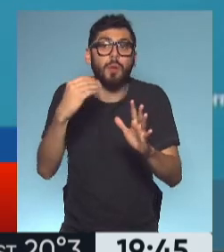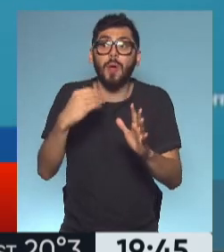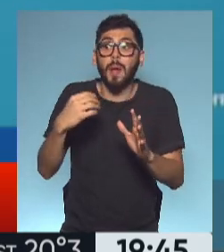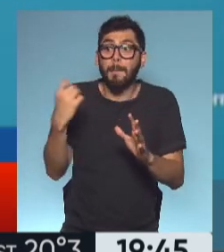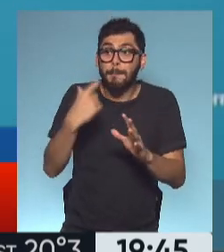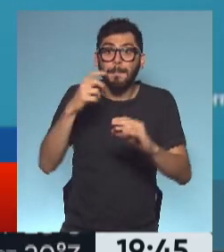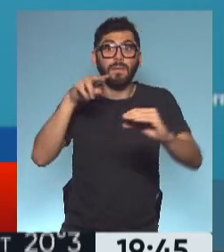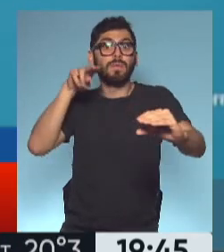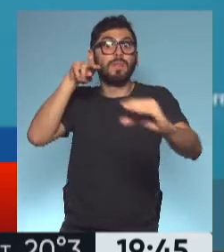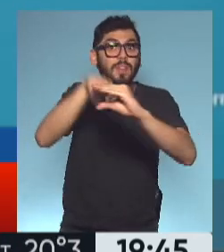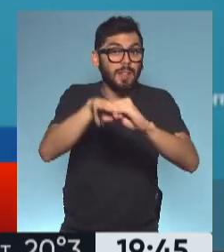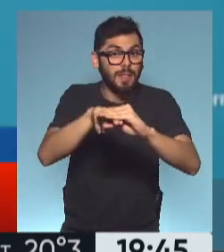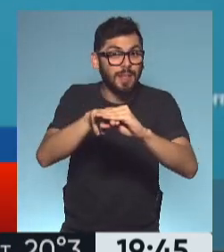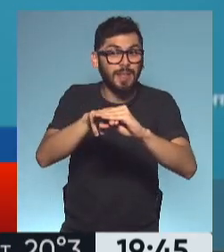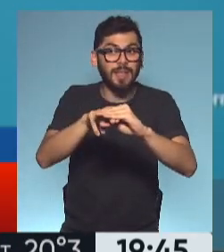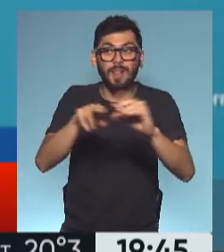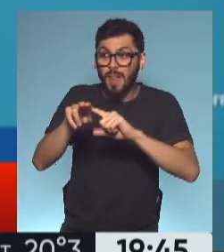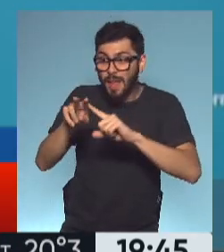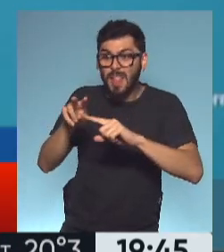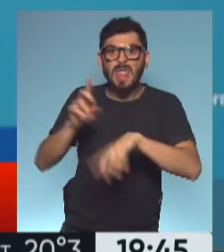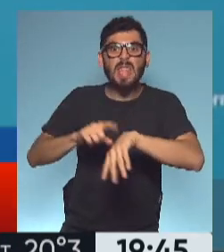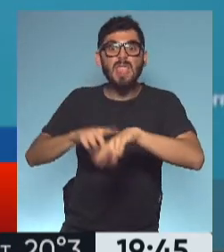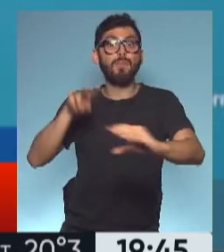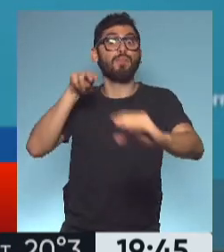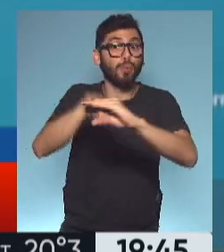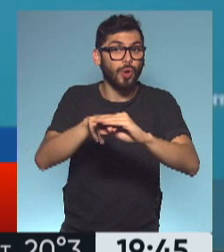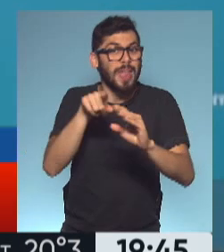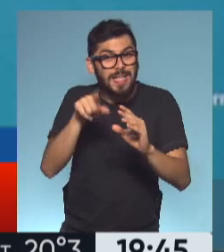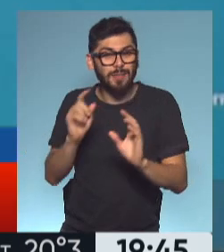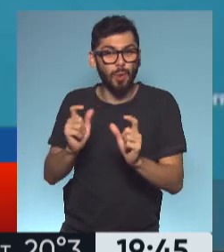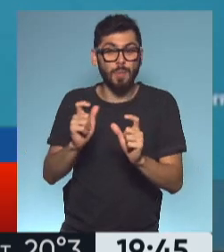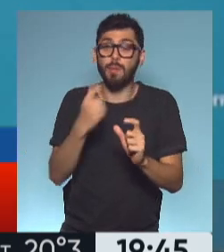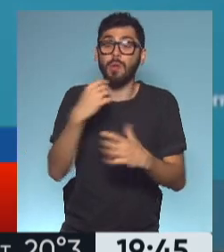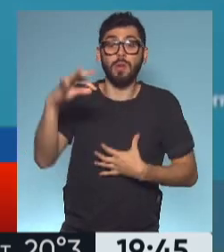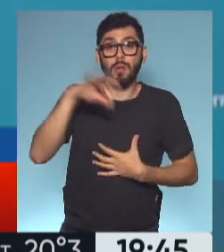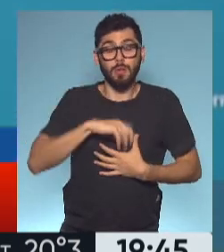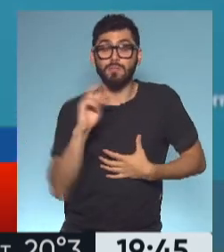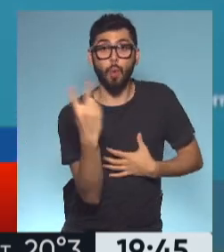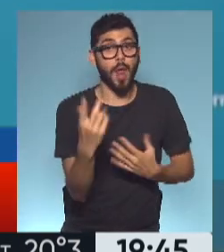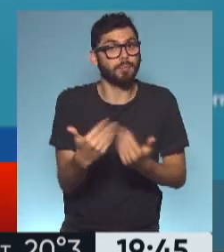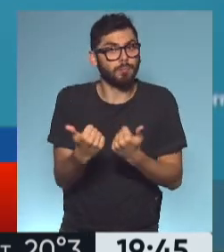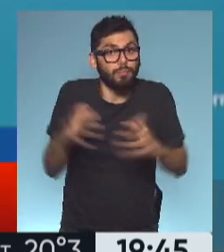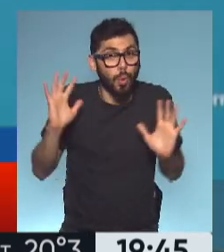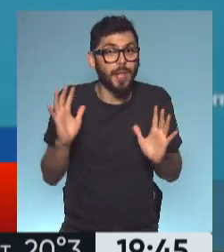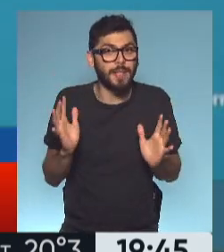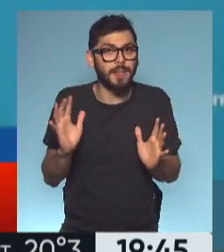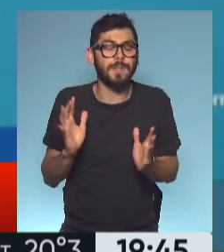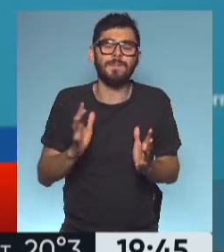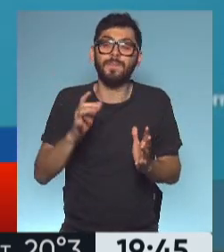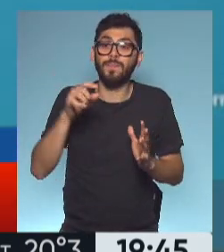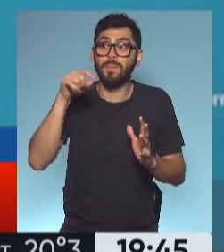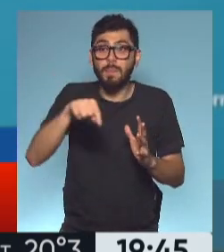la sobrevive poca gente, y que no muera. Y para eso, lo único que se puede